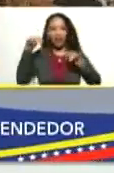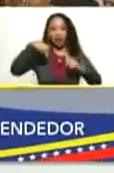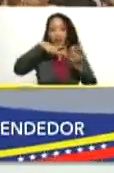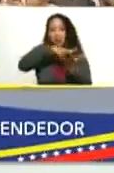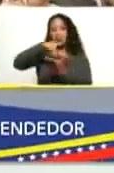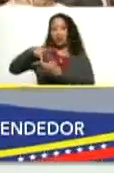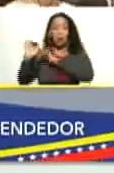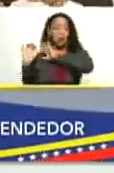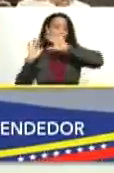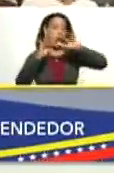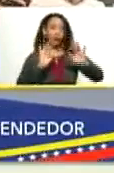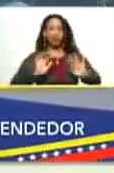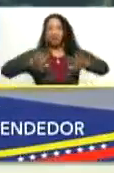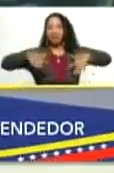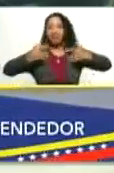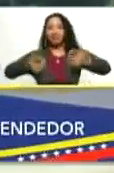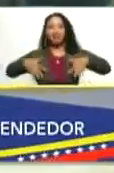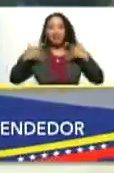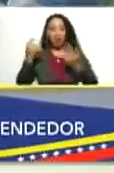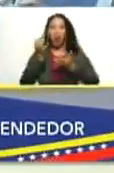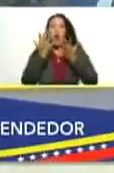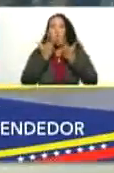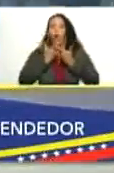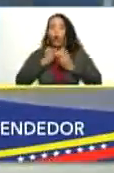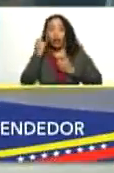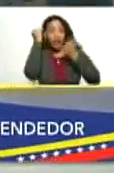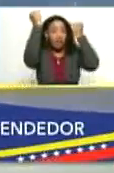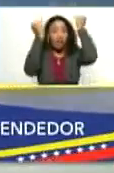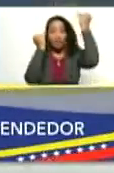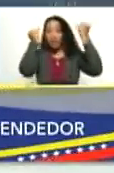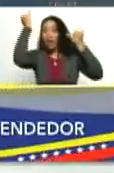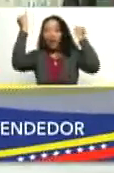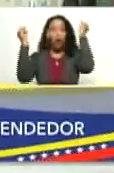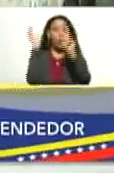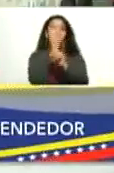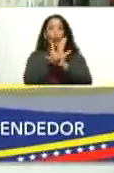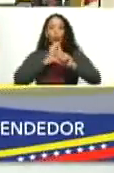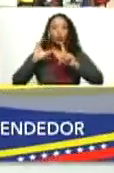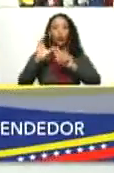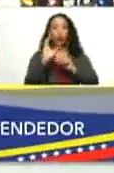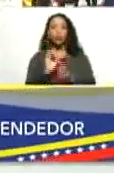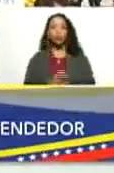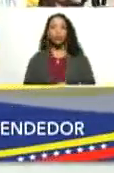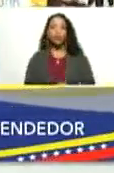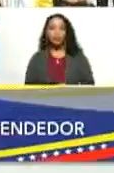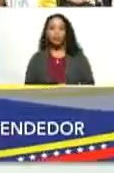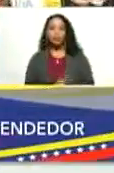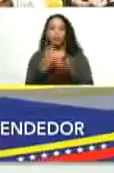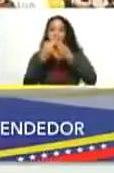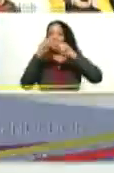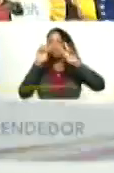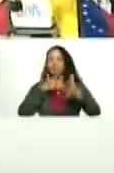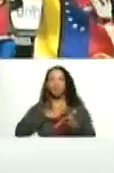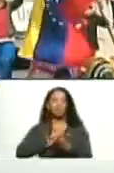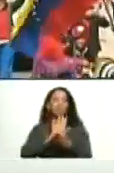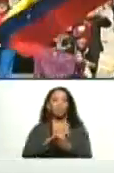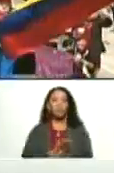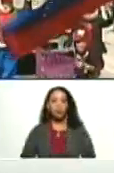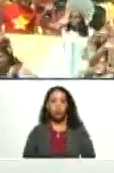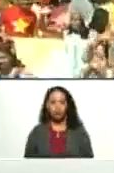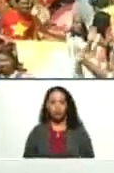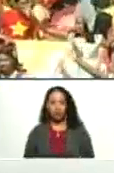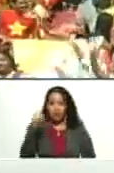participación, en alegría, en colorido, en creatividad, en cultura, en paz.